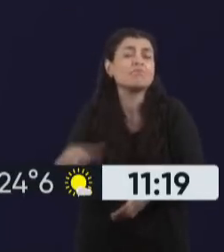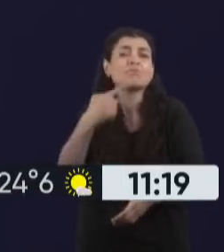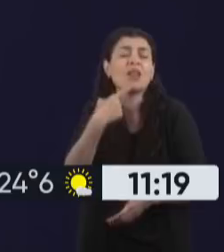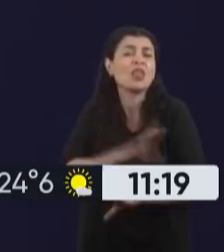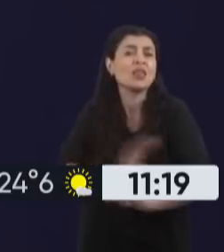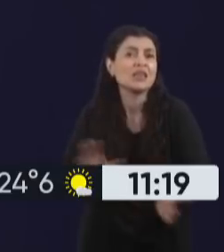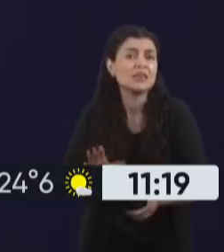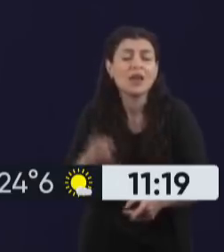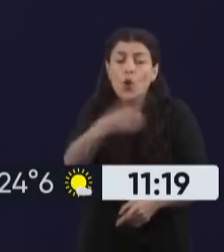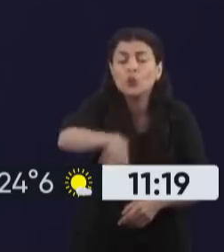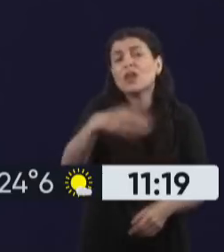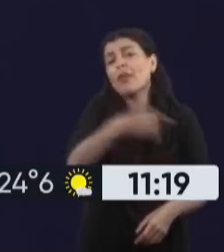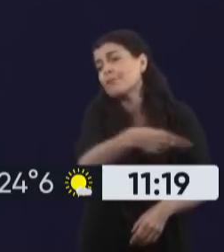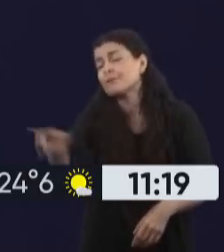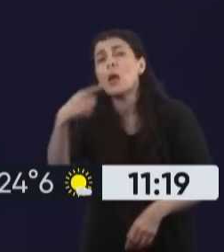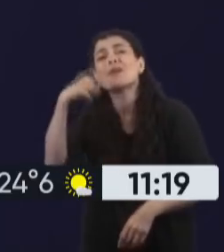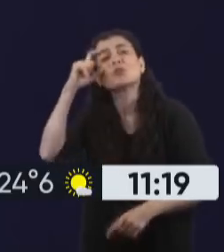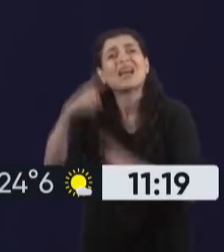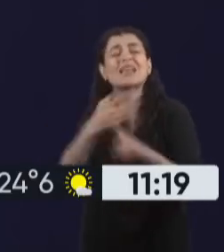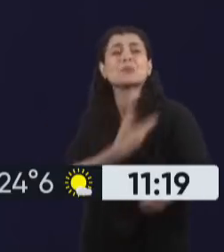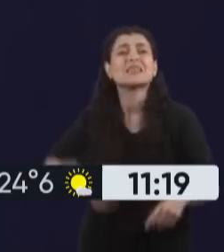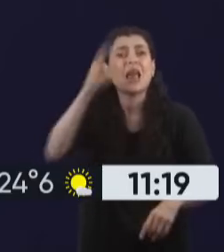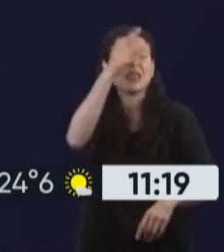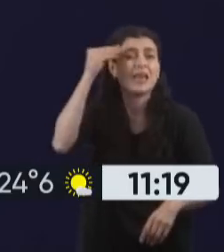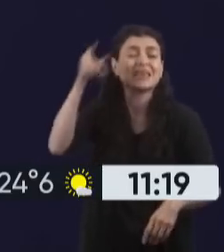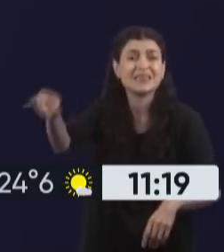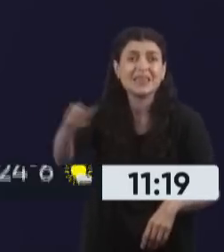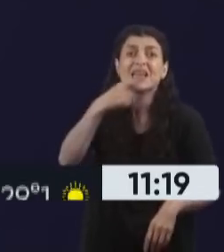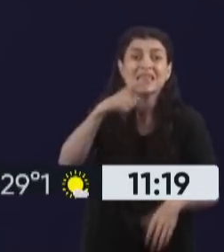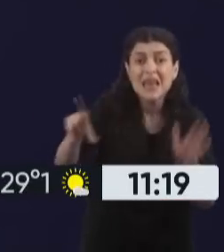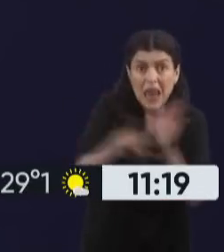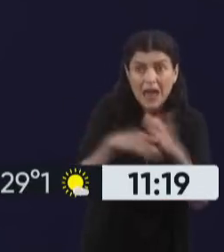la expresidente, que está en todo su derecho de, si se lo permite la ley,